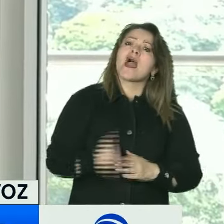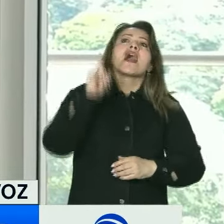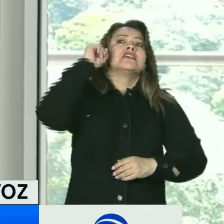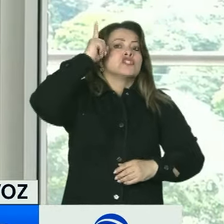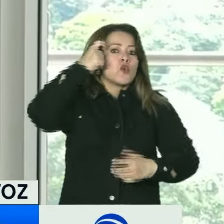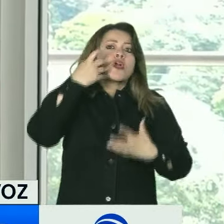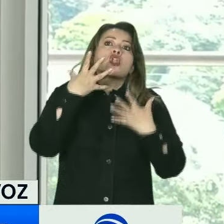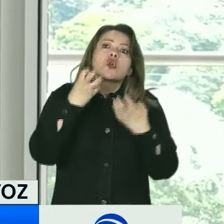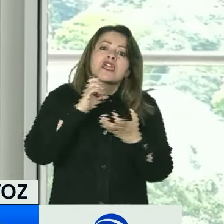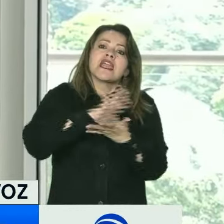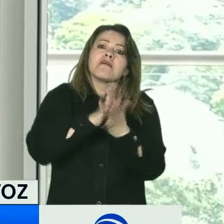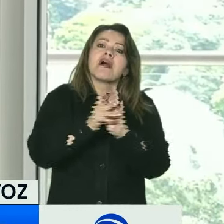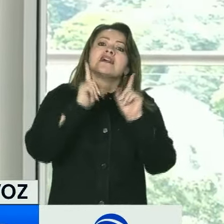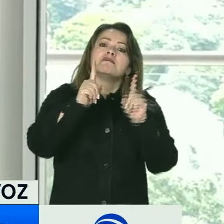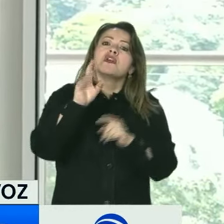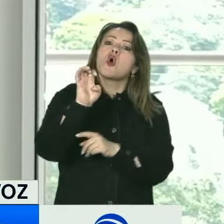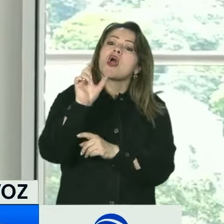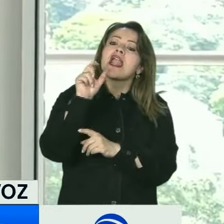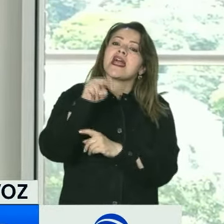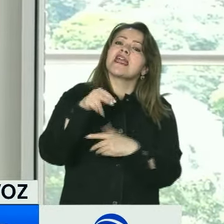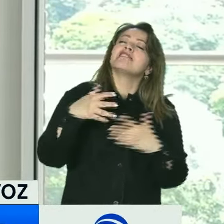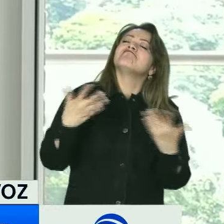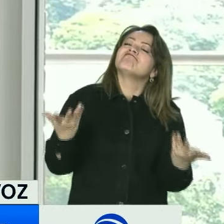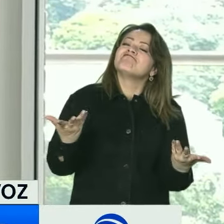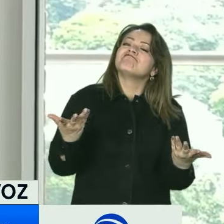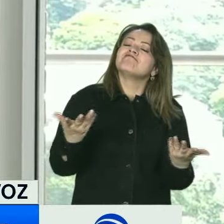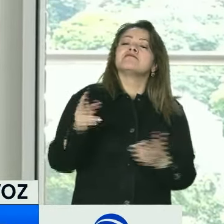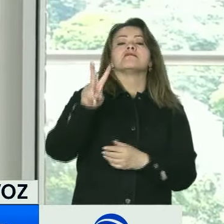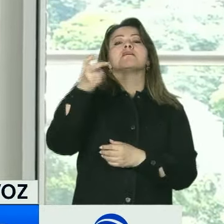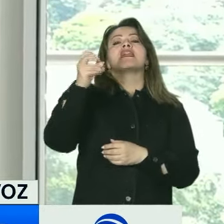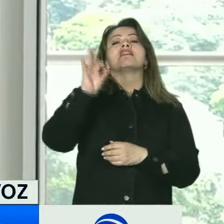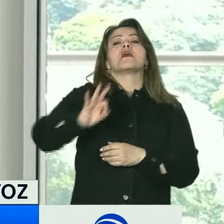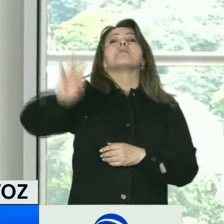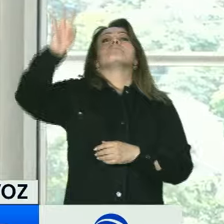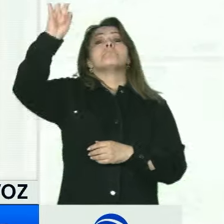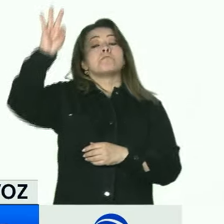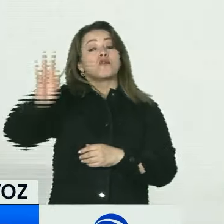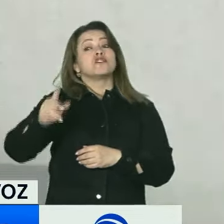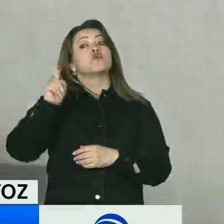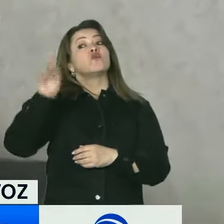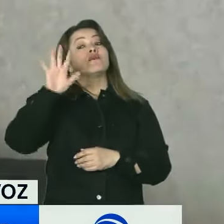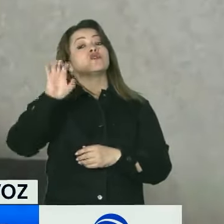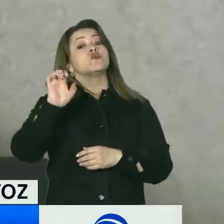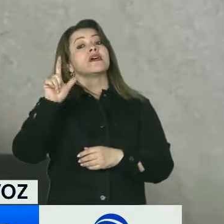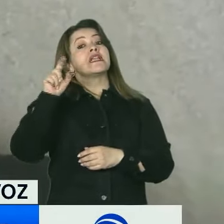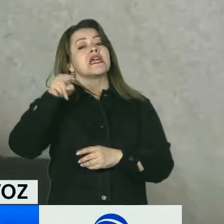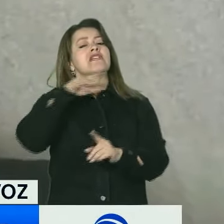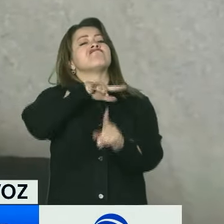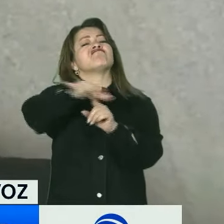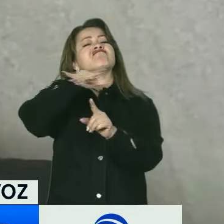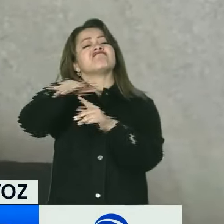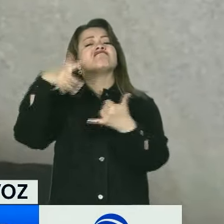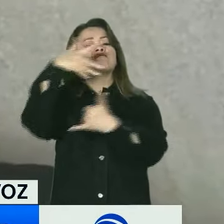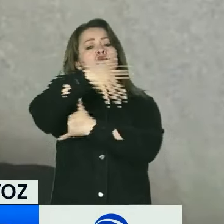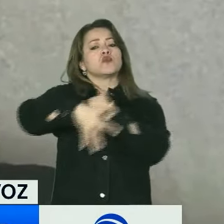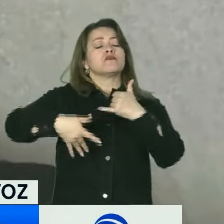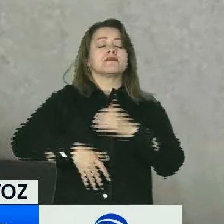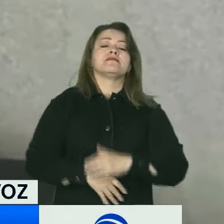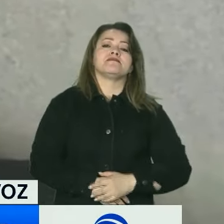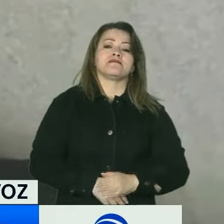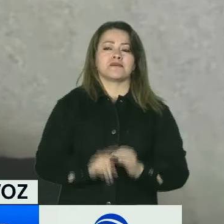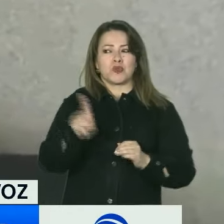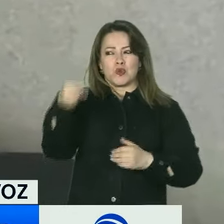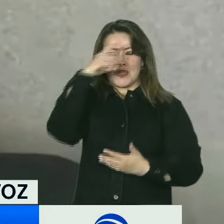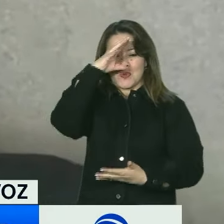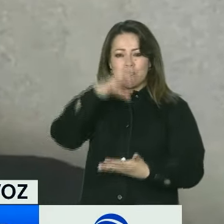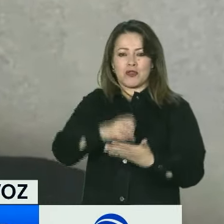paz. De ellas, cerca del 20% han sido responsabilidad del ELN. Y solo será exitoso un proceso de negociación con